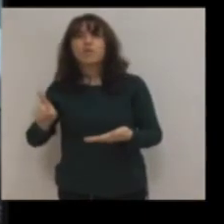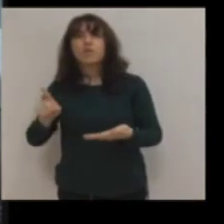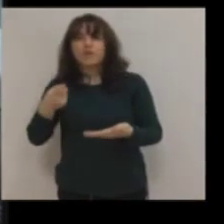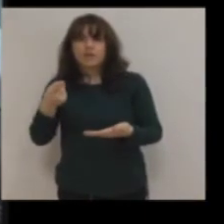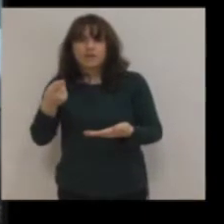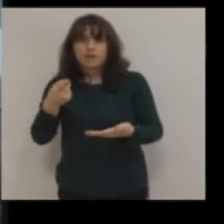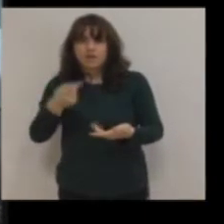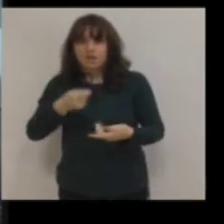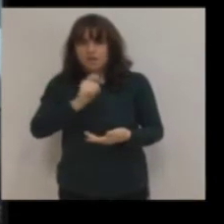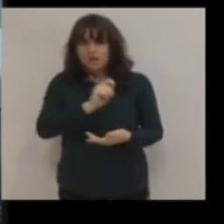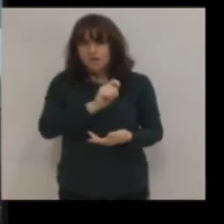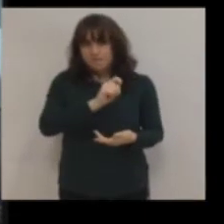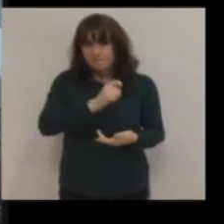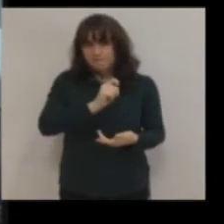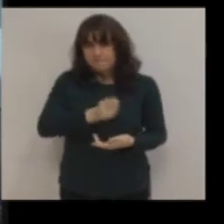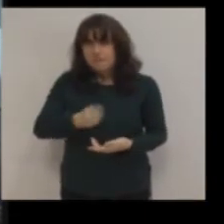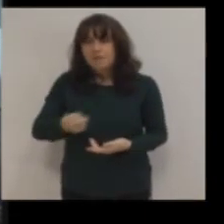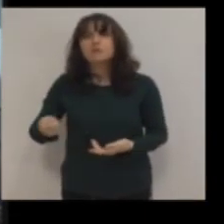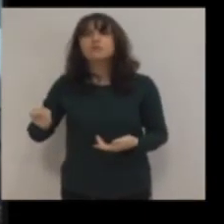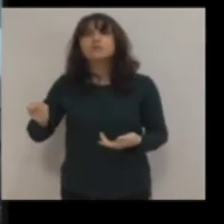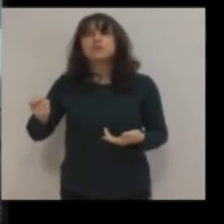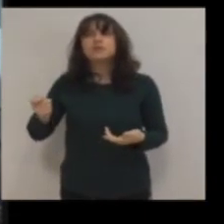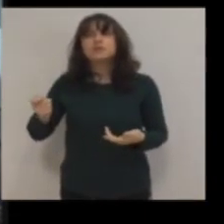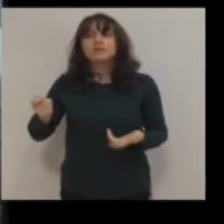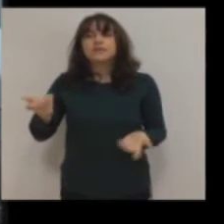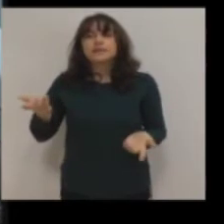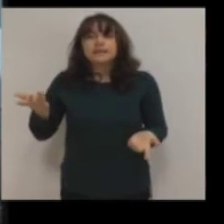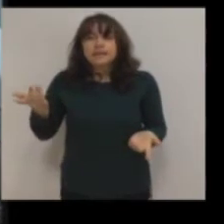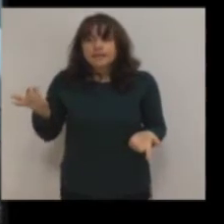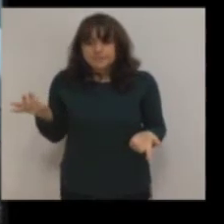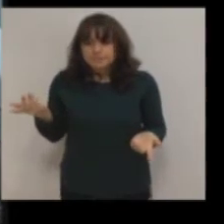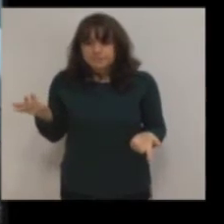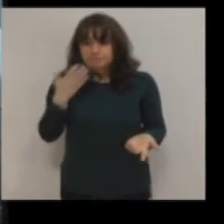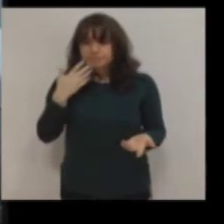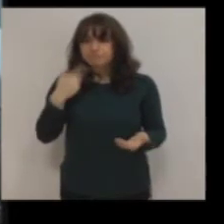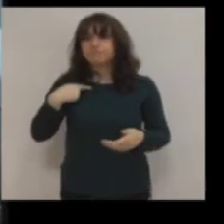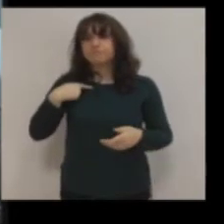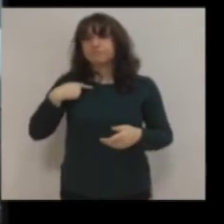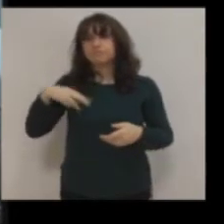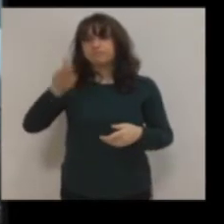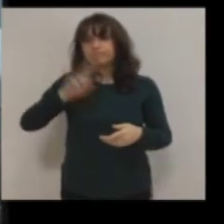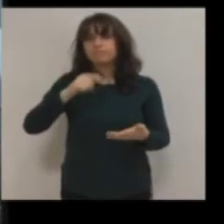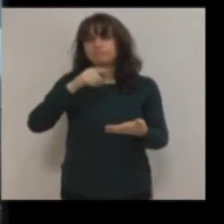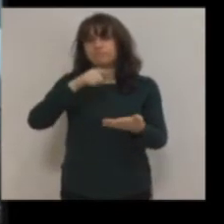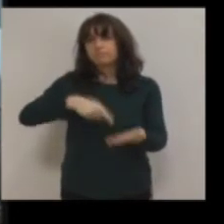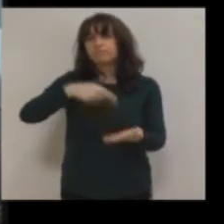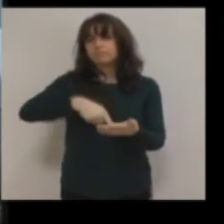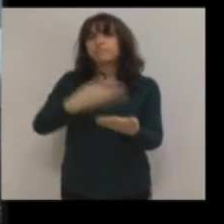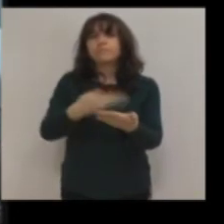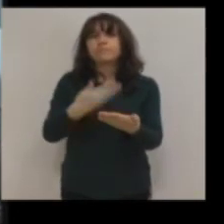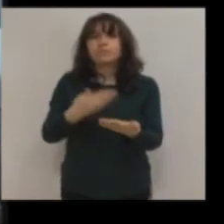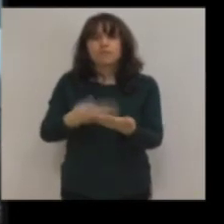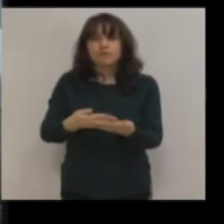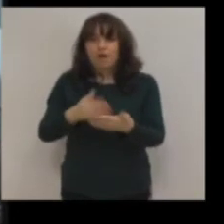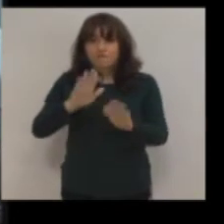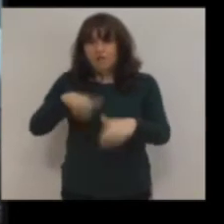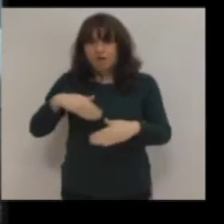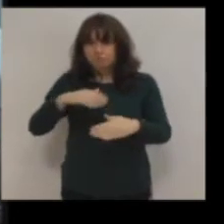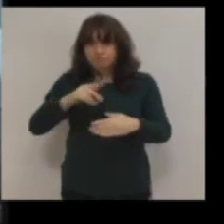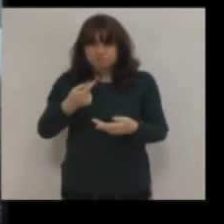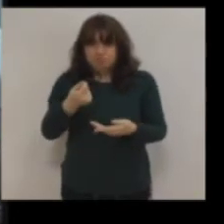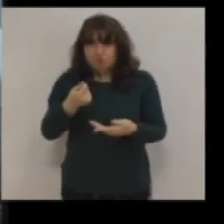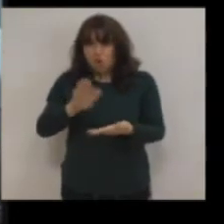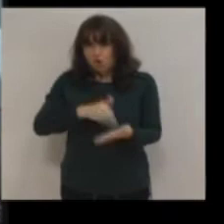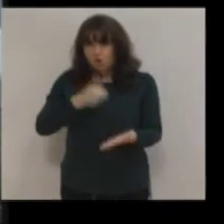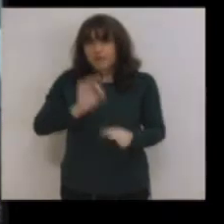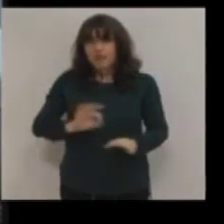cuotas de esa comunidad que requerimiento tras requerimiento no recibido por la propia patología